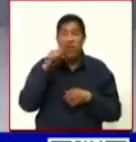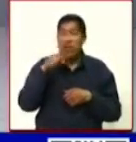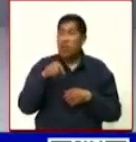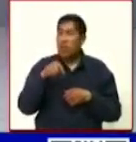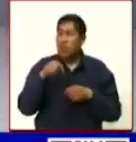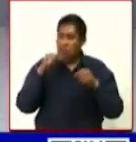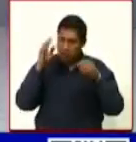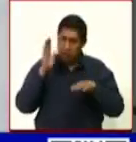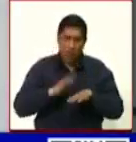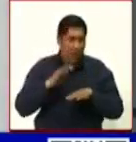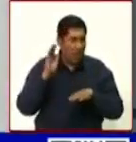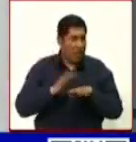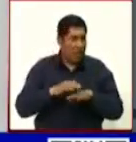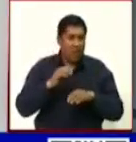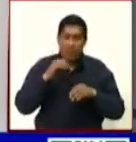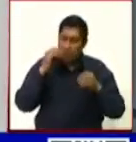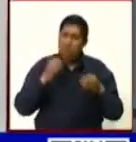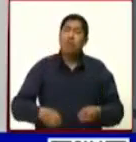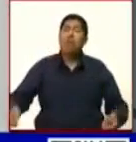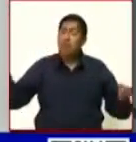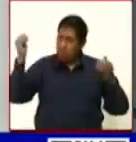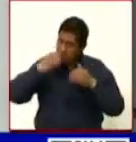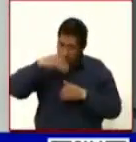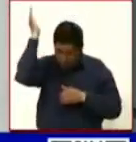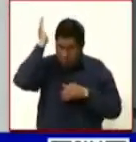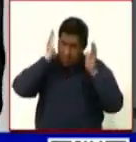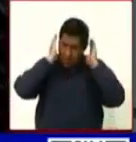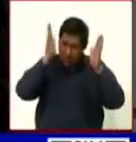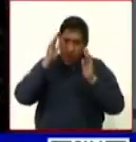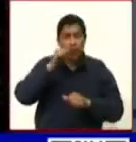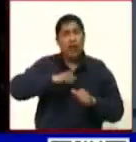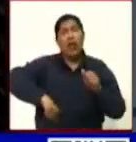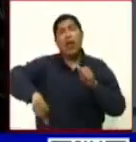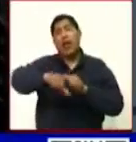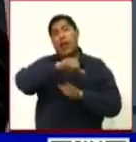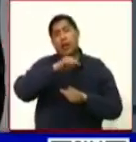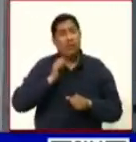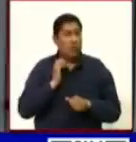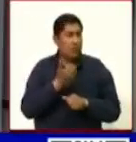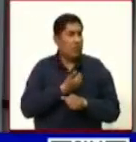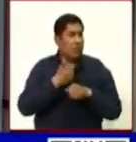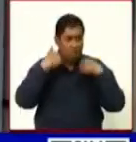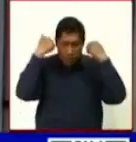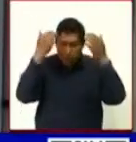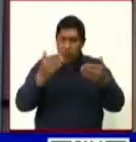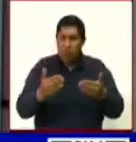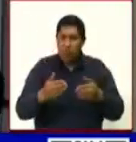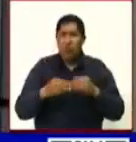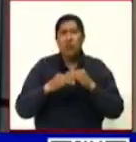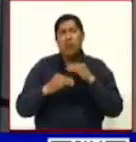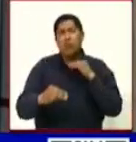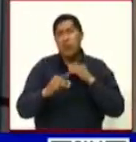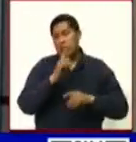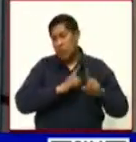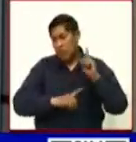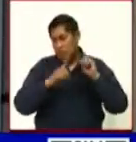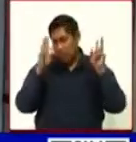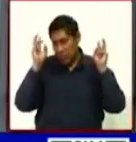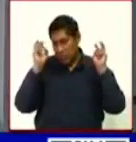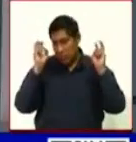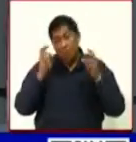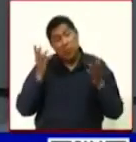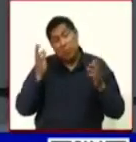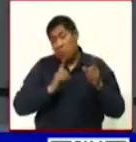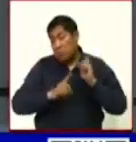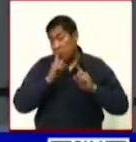nos alerta que estemos más atentos también a lo que sucede alrededor nuestro en un minibús en un micro en cualquier tipo de transporte público